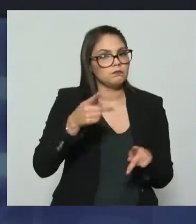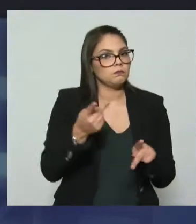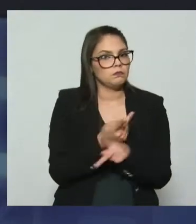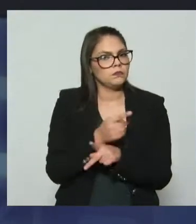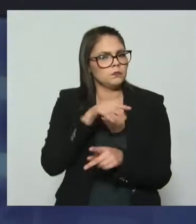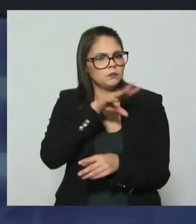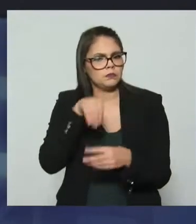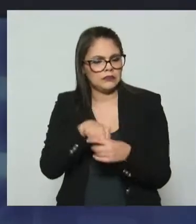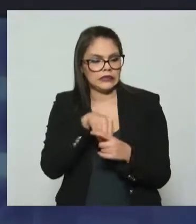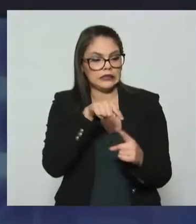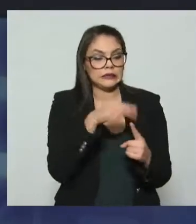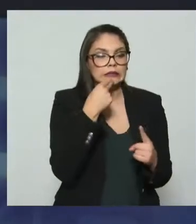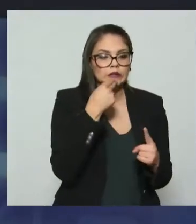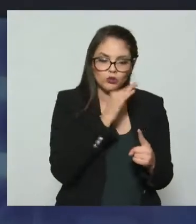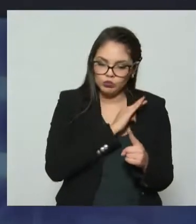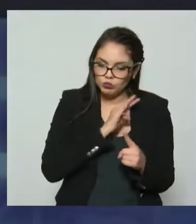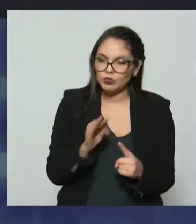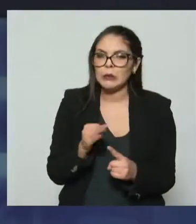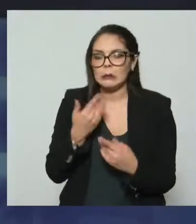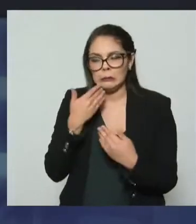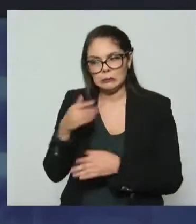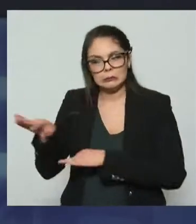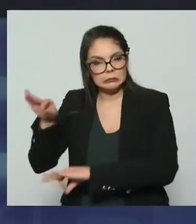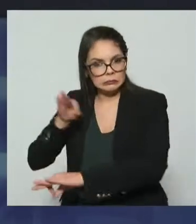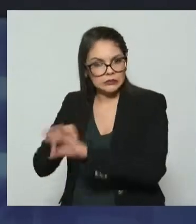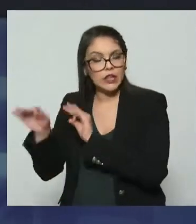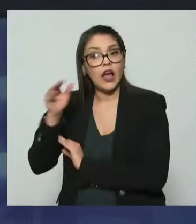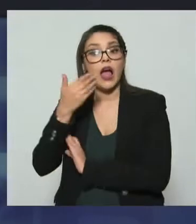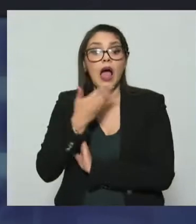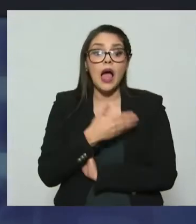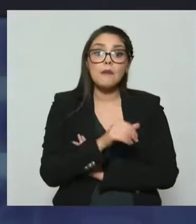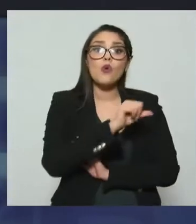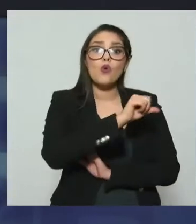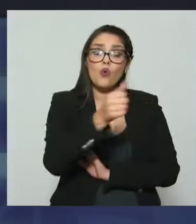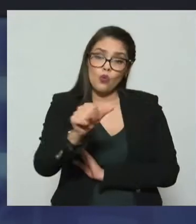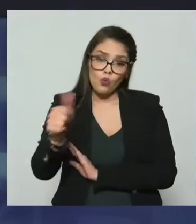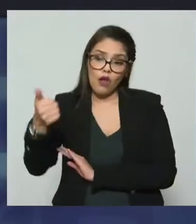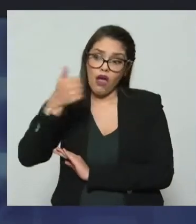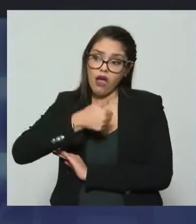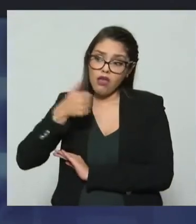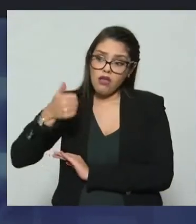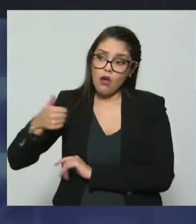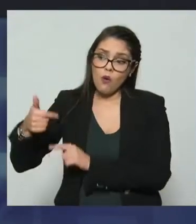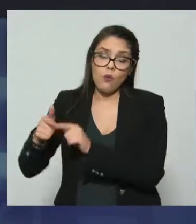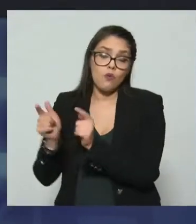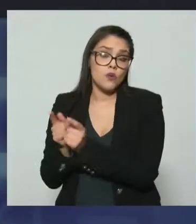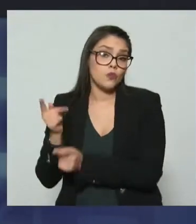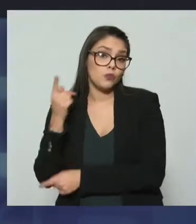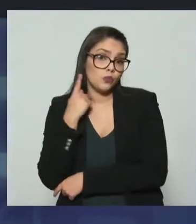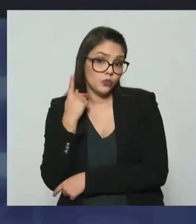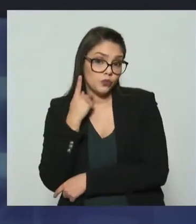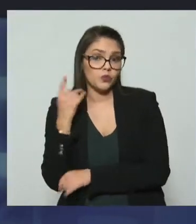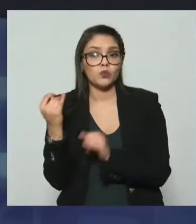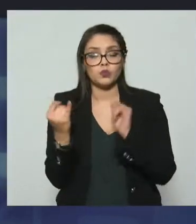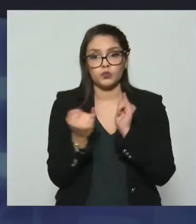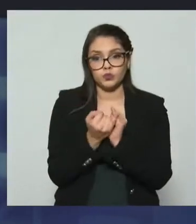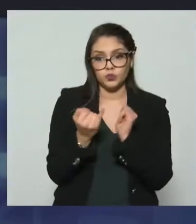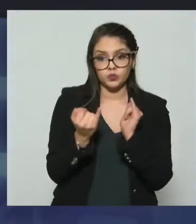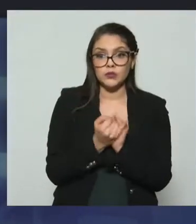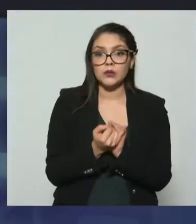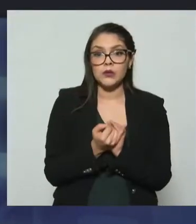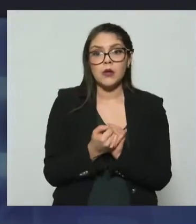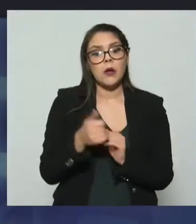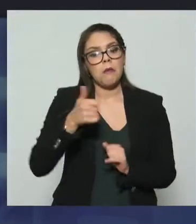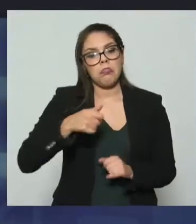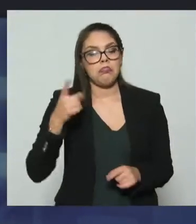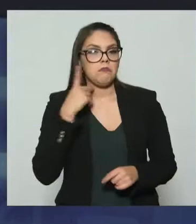suficiente para trabajar, pero además hay agendas individuales de cada uno de los grupos parlamentarios, así como de cada uno de los diputados,